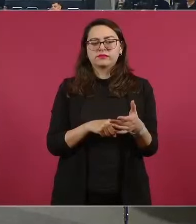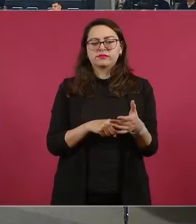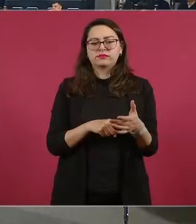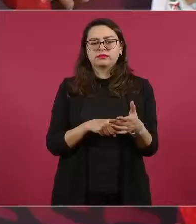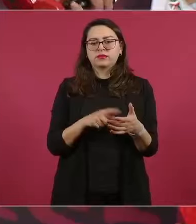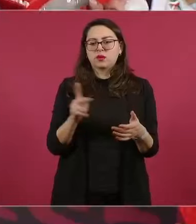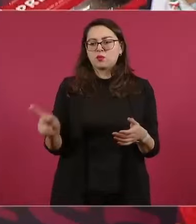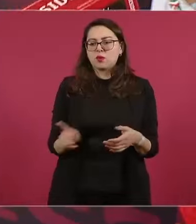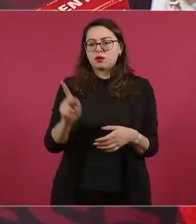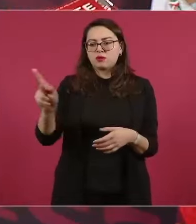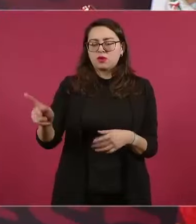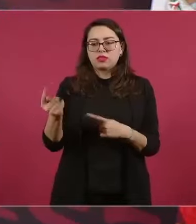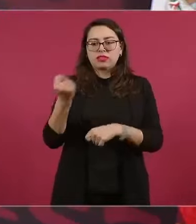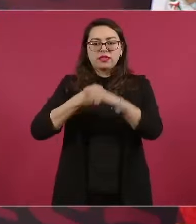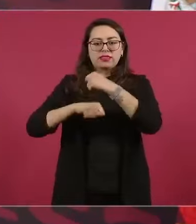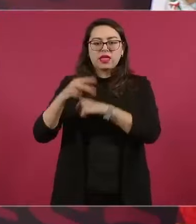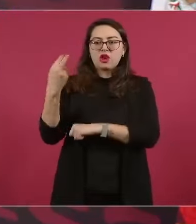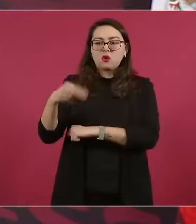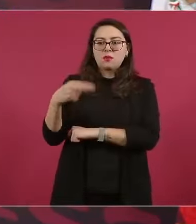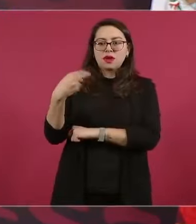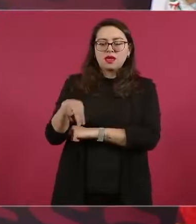en los pueblos.